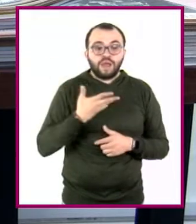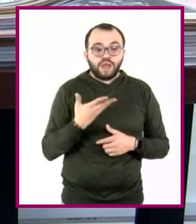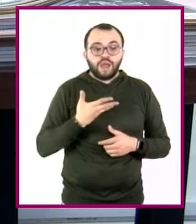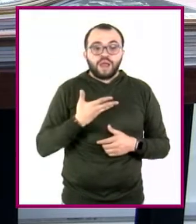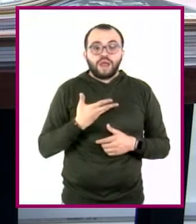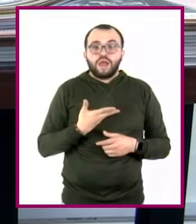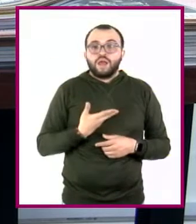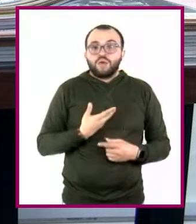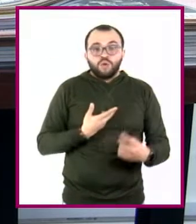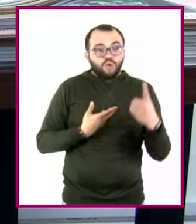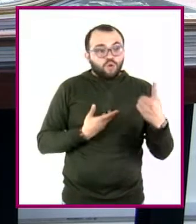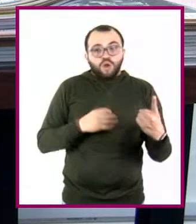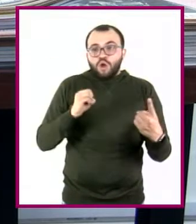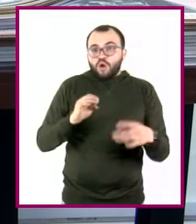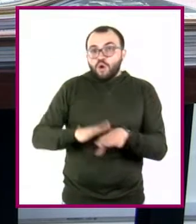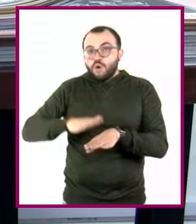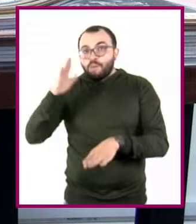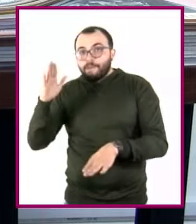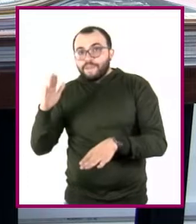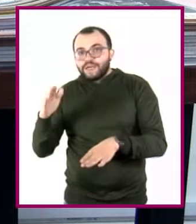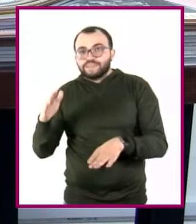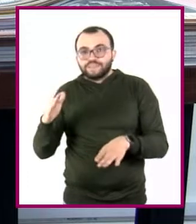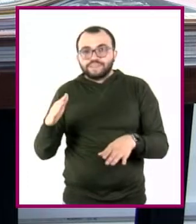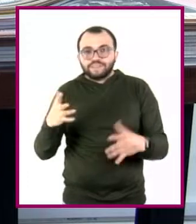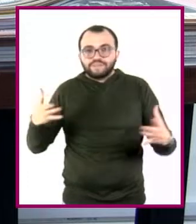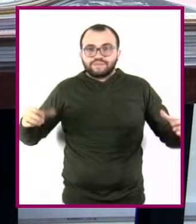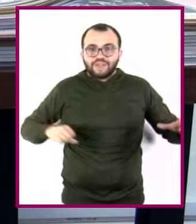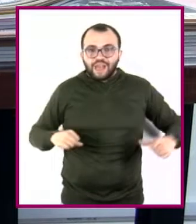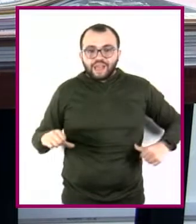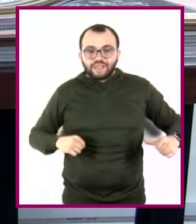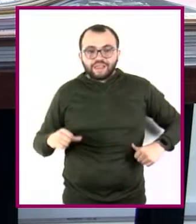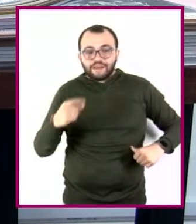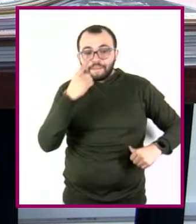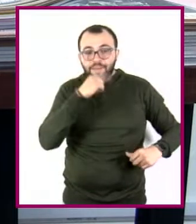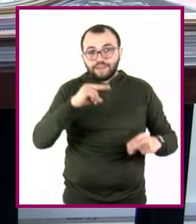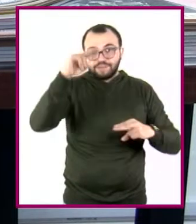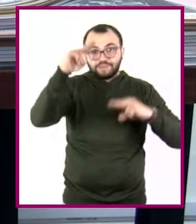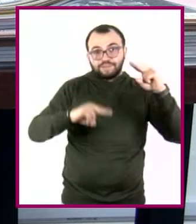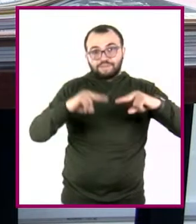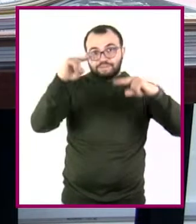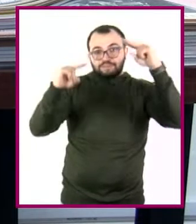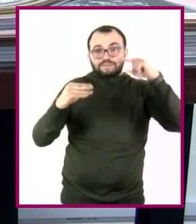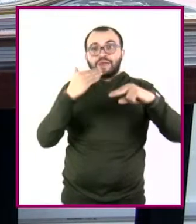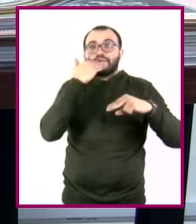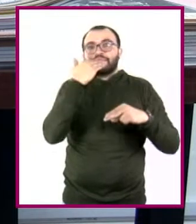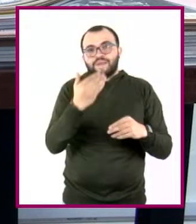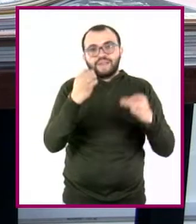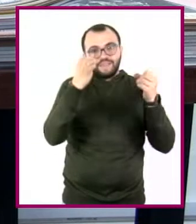una o más estrategias orientadas a la obtención de mayores niveles de bienestar social,